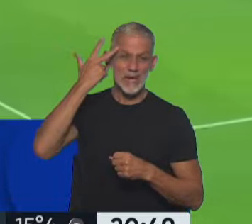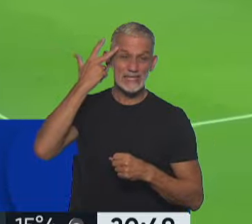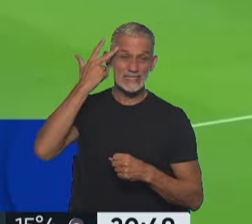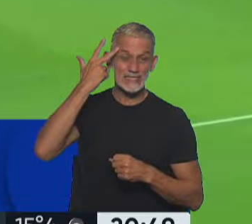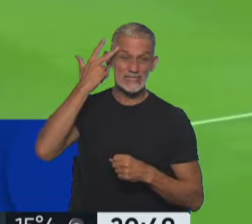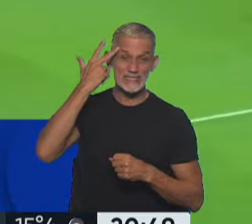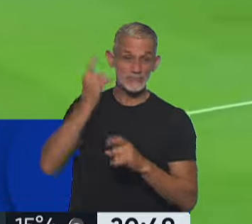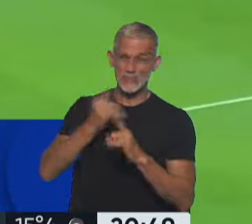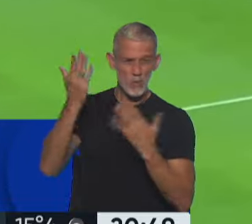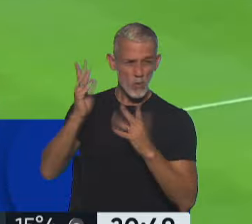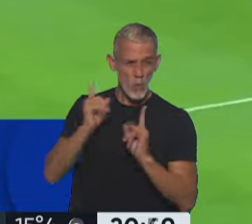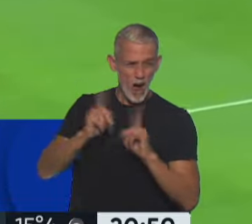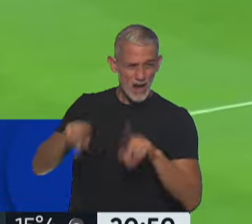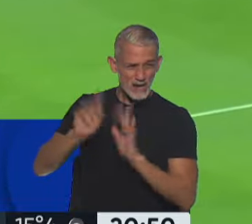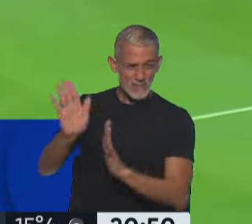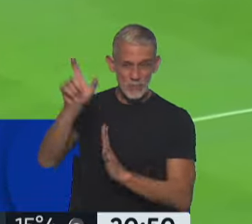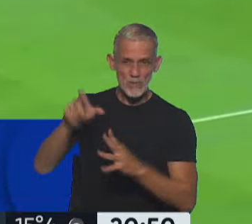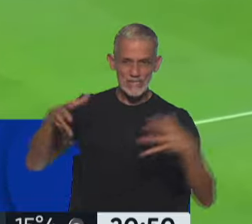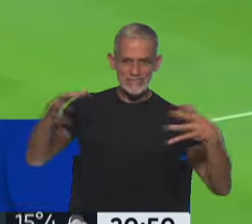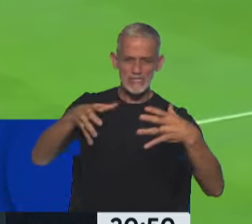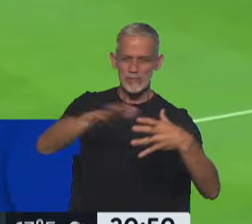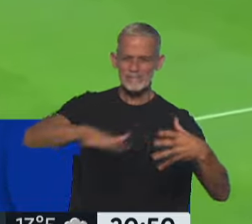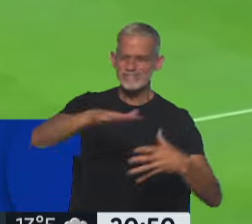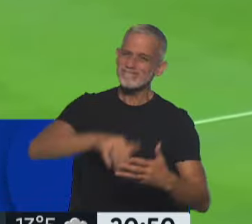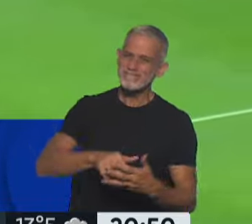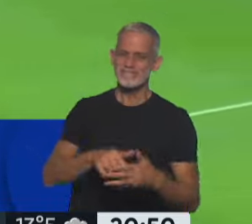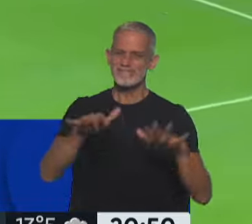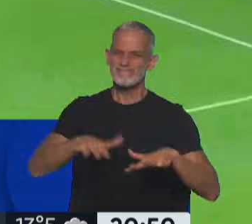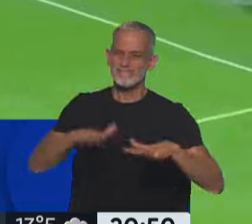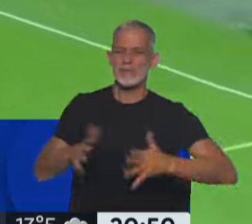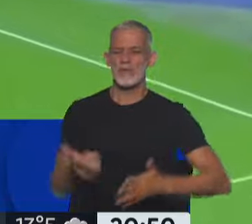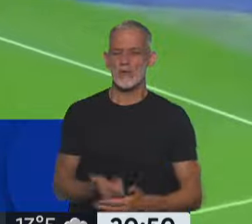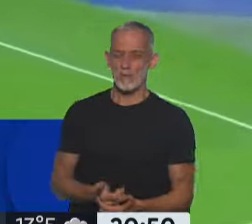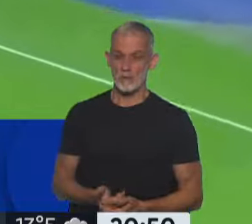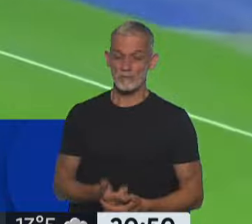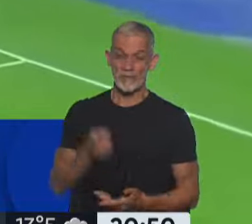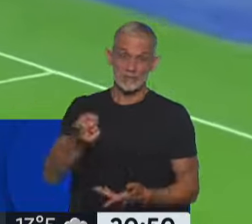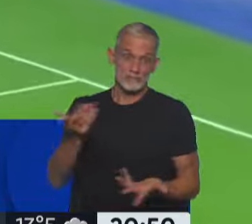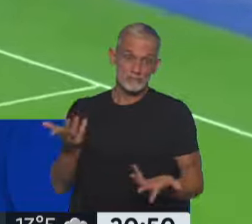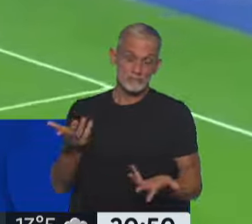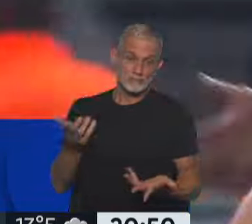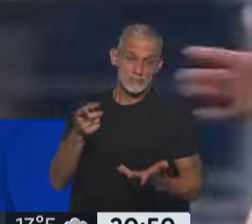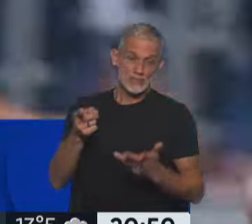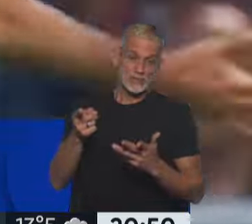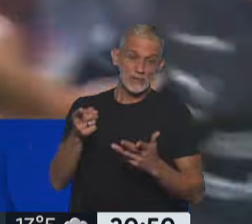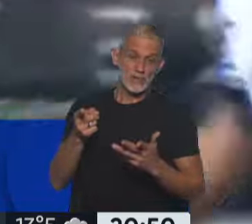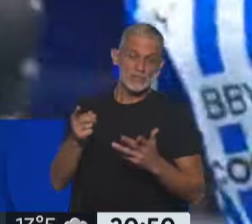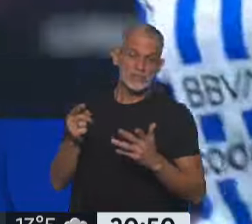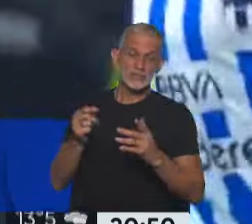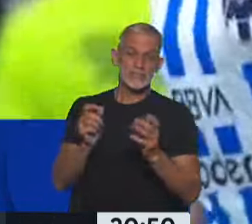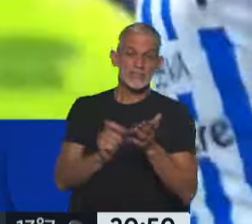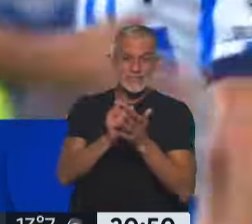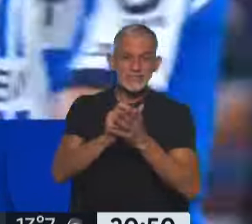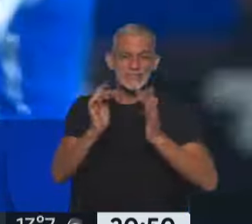el de siempre, pero todo eso quedó plasmado también en las redes con